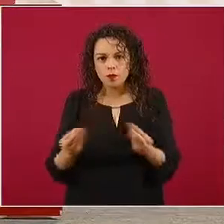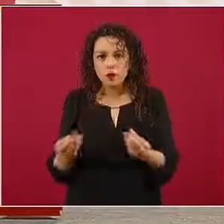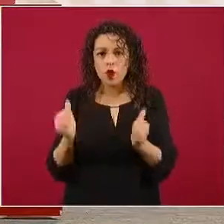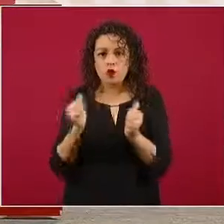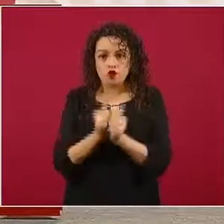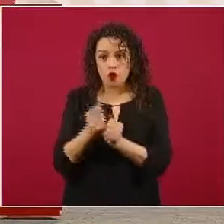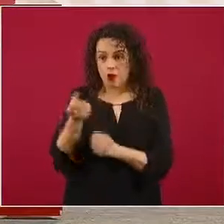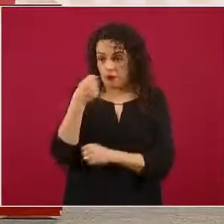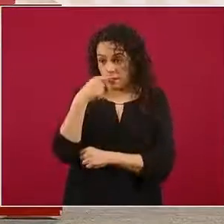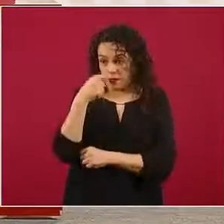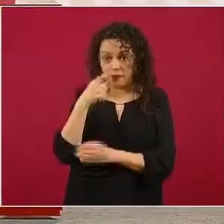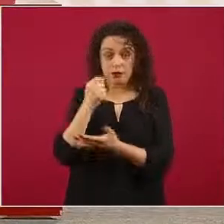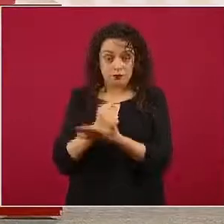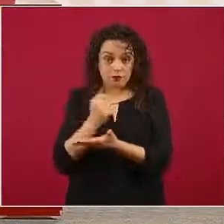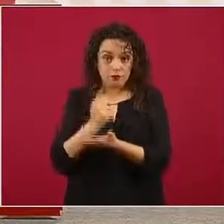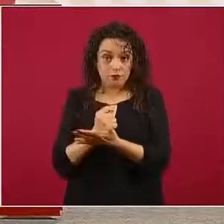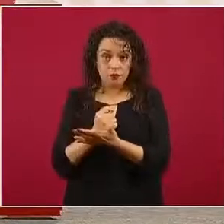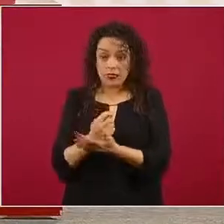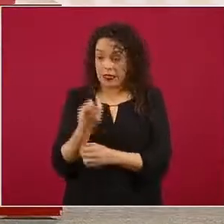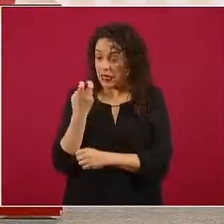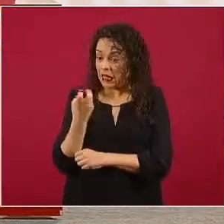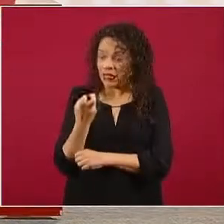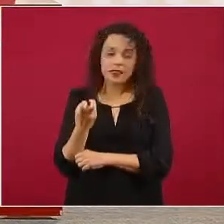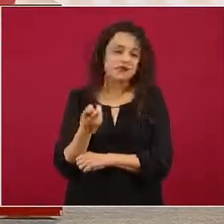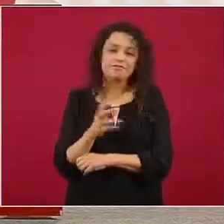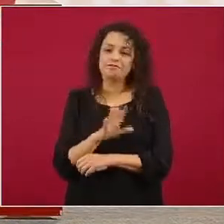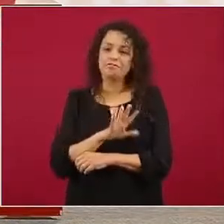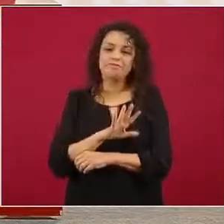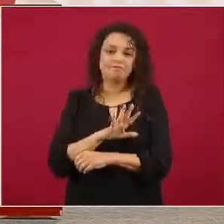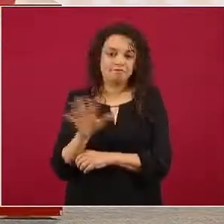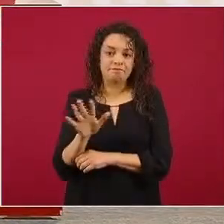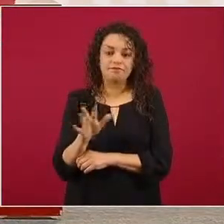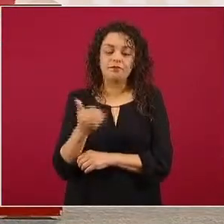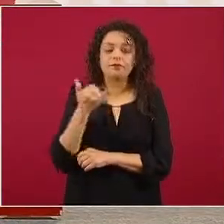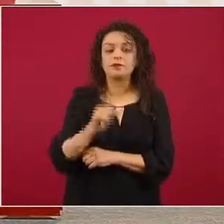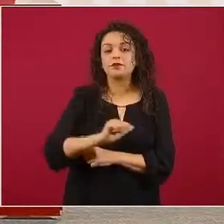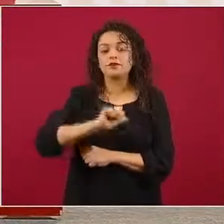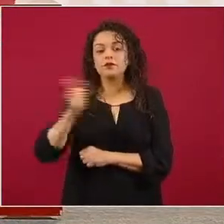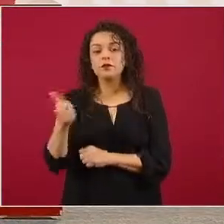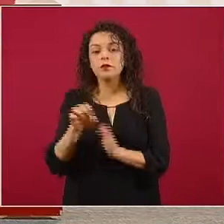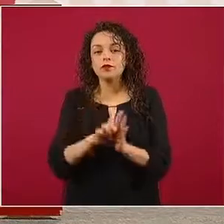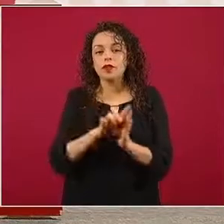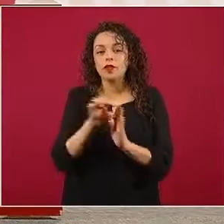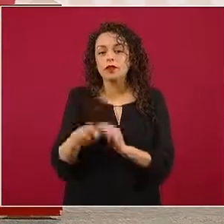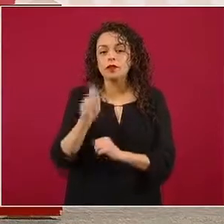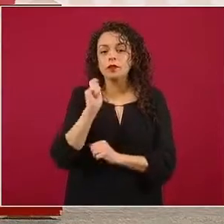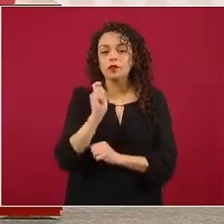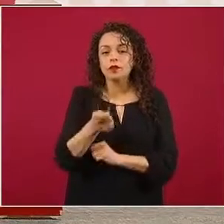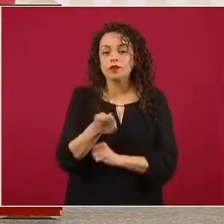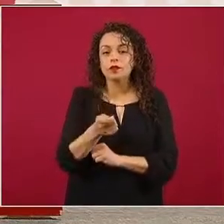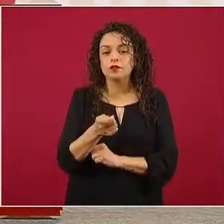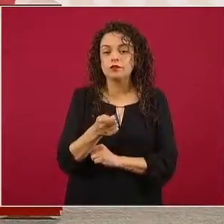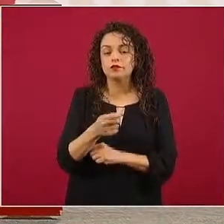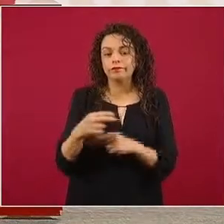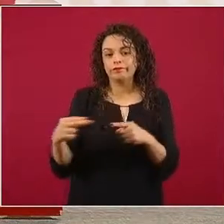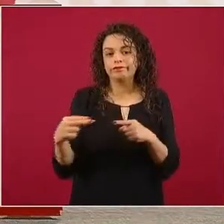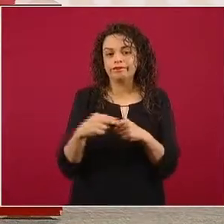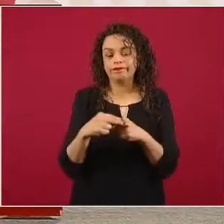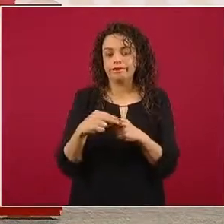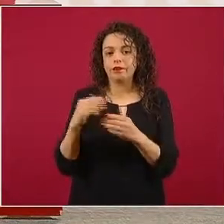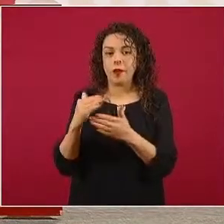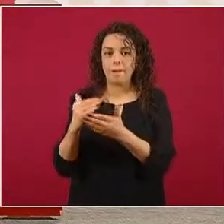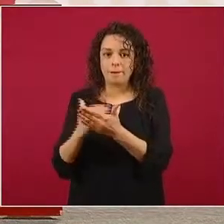correspondiente, bastaría con estos signos de alarma. Otro de ellos sería lógicamente la poca oxigenación o